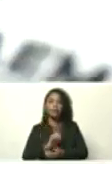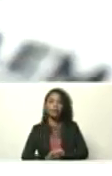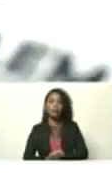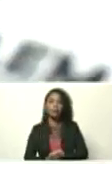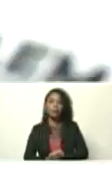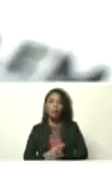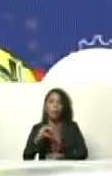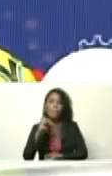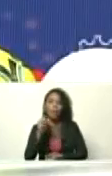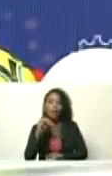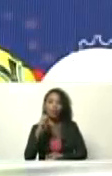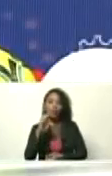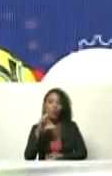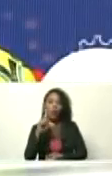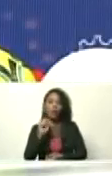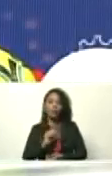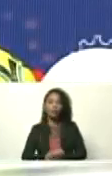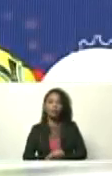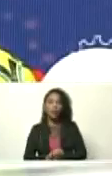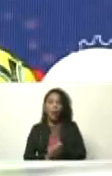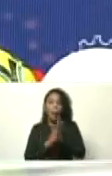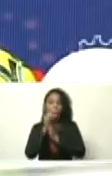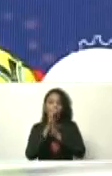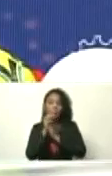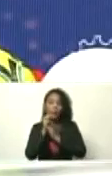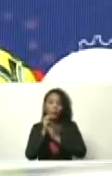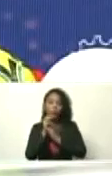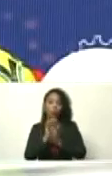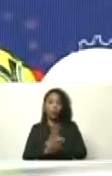Manuel Segundo Ovalles, emprendimiento Manuel Luis.